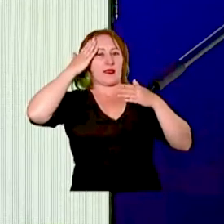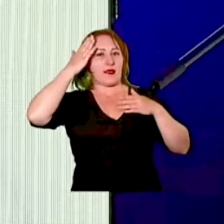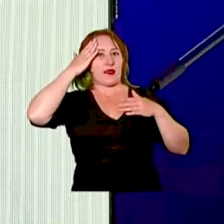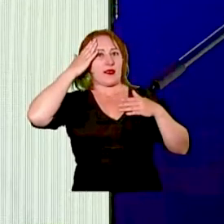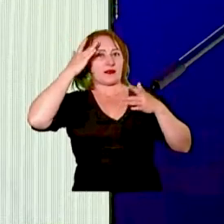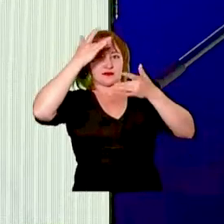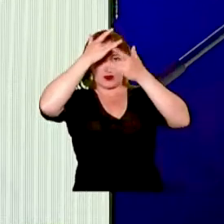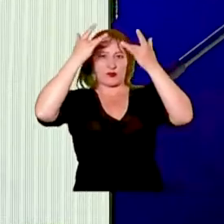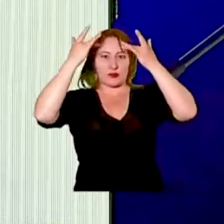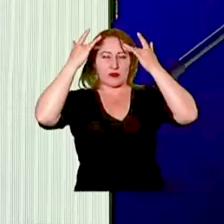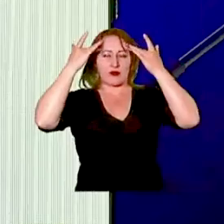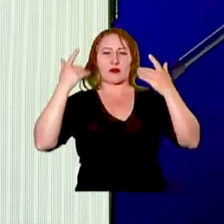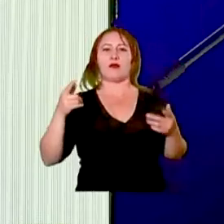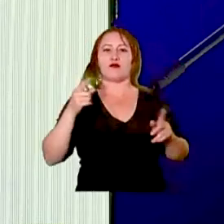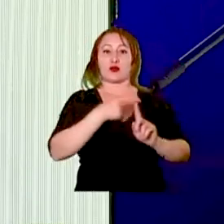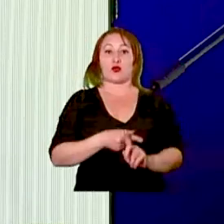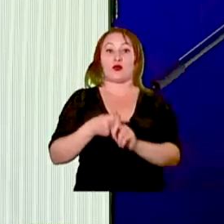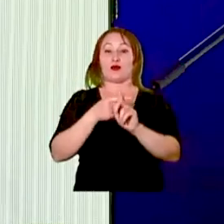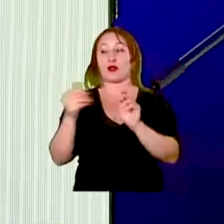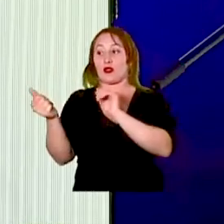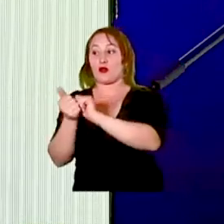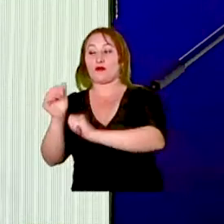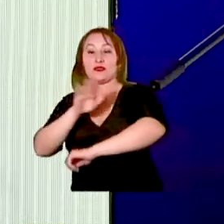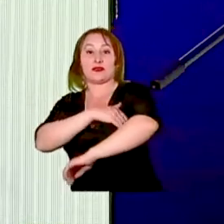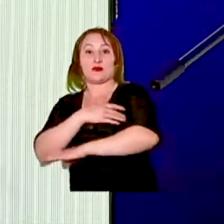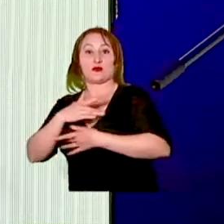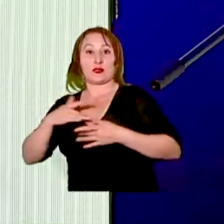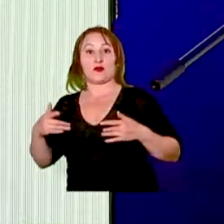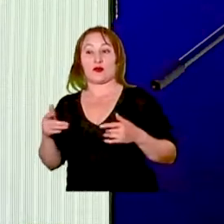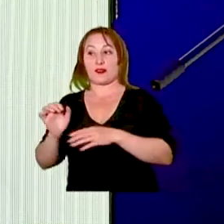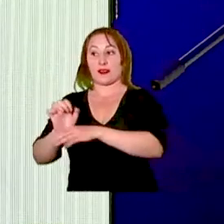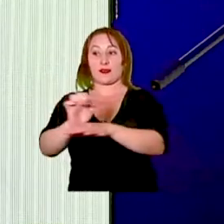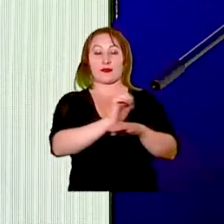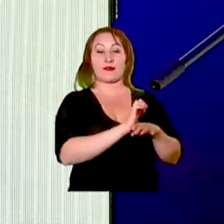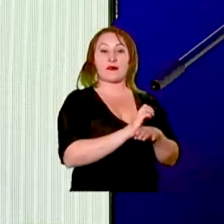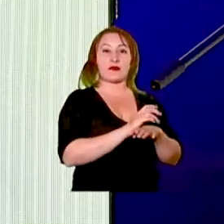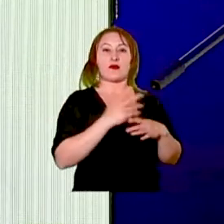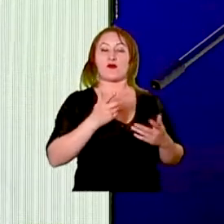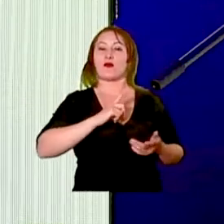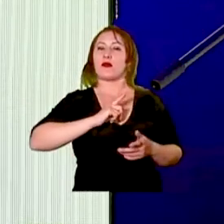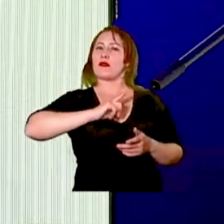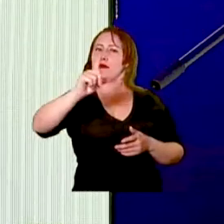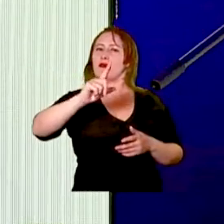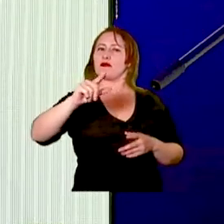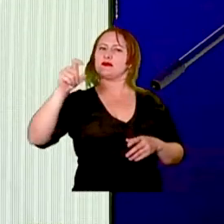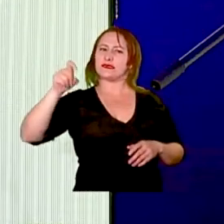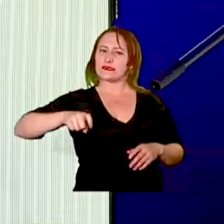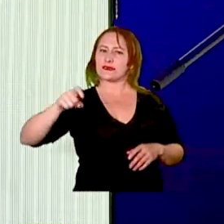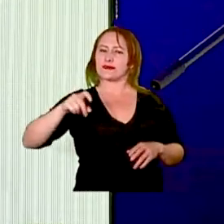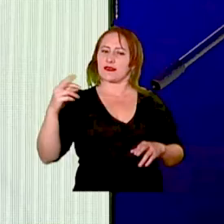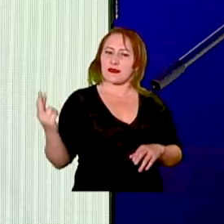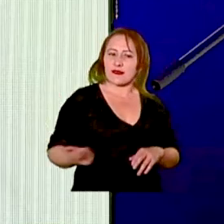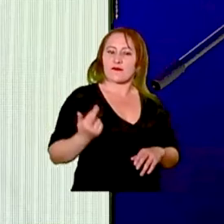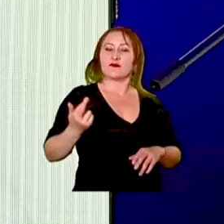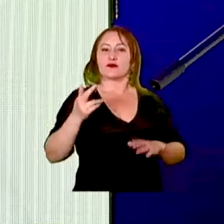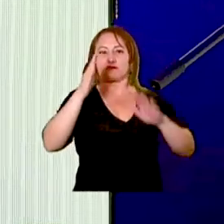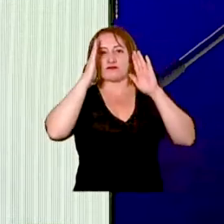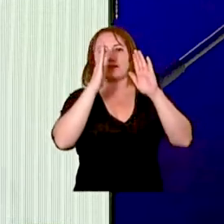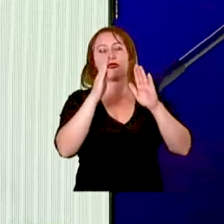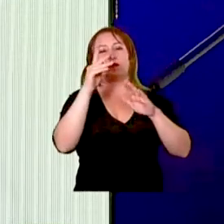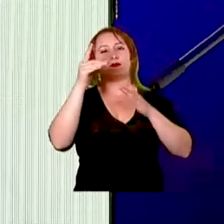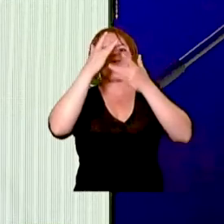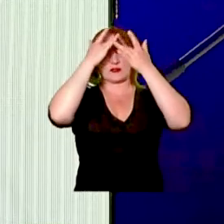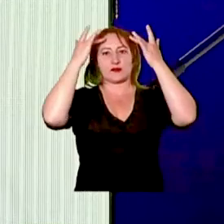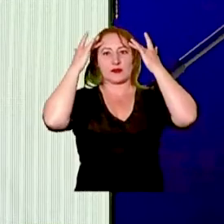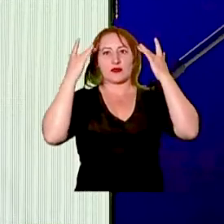nivel nacional, al lado del Ministerio de Salud y de los entes correspondientes, la necesidad de reforzar la atención en